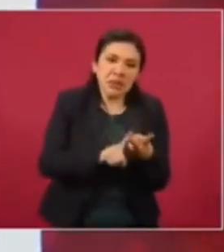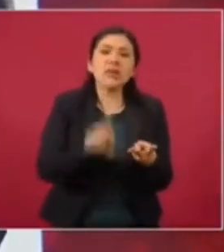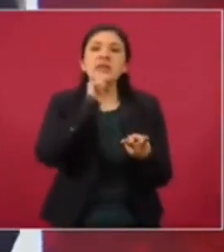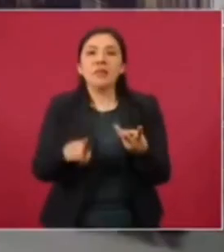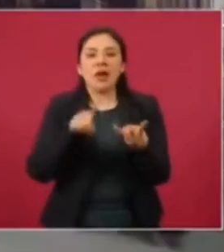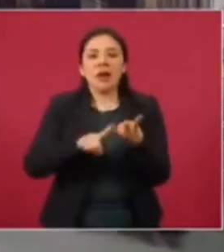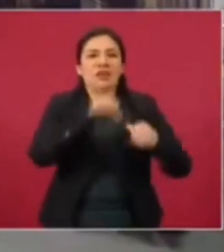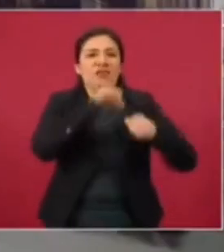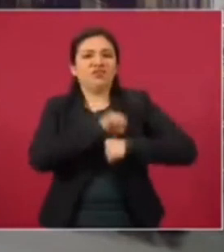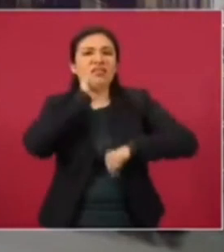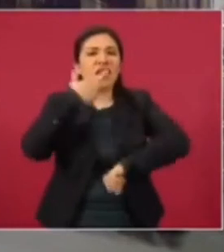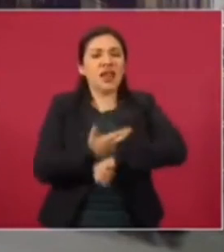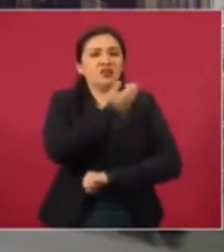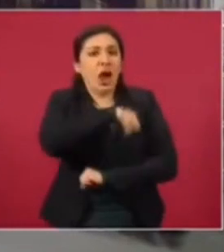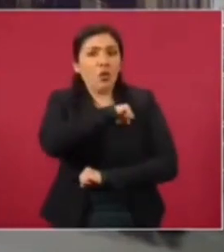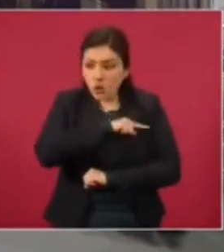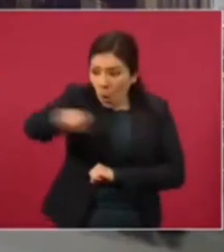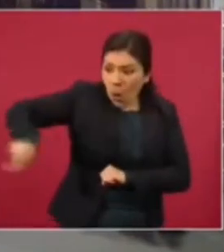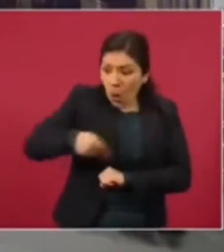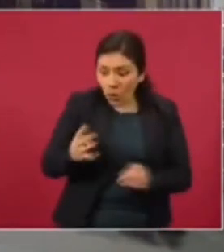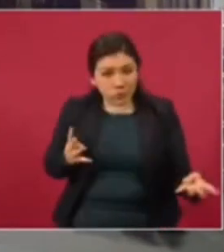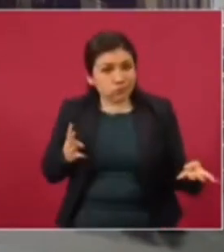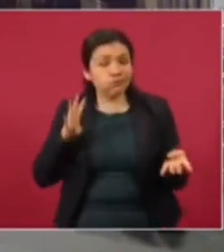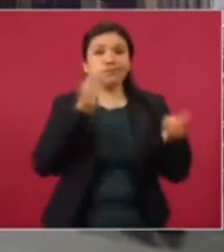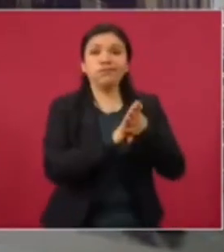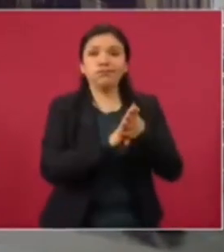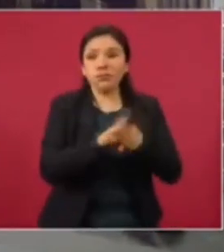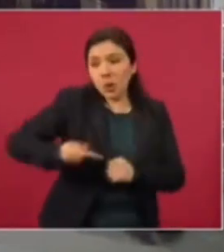que México acumula en realidad